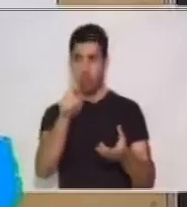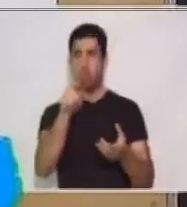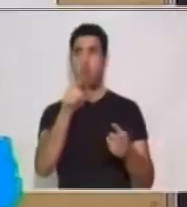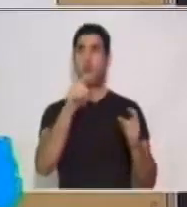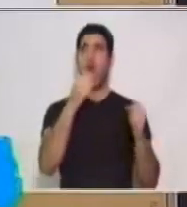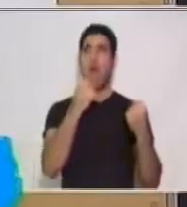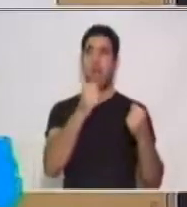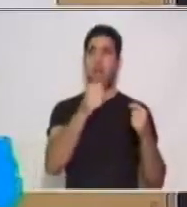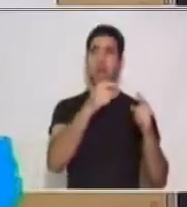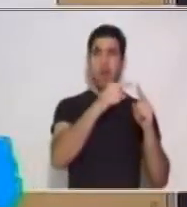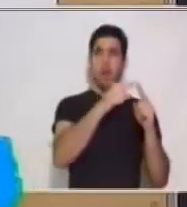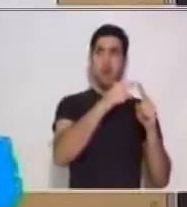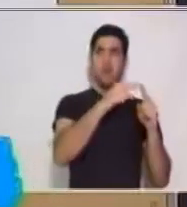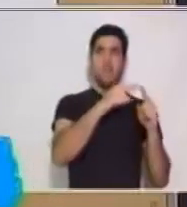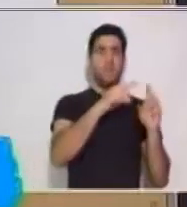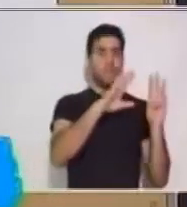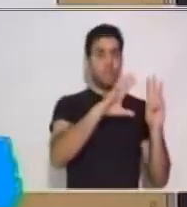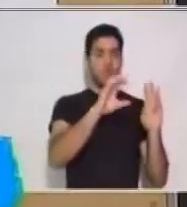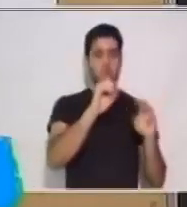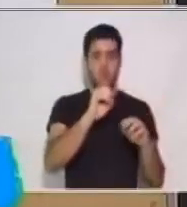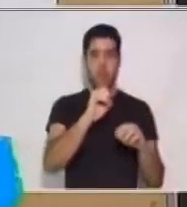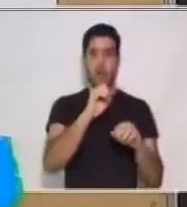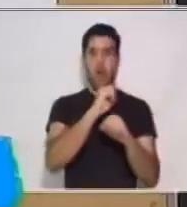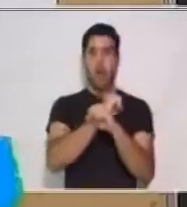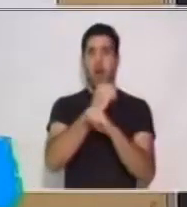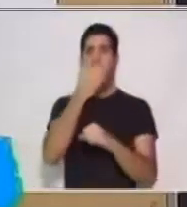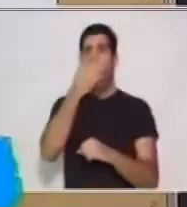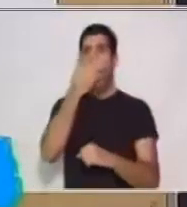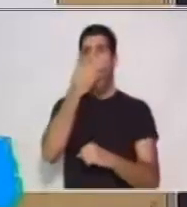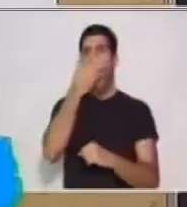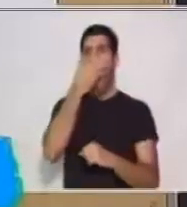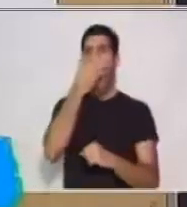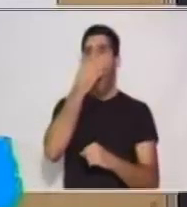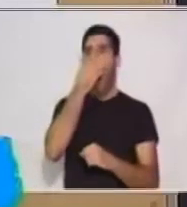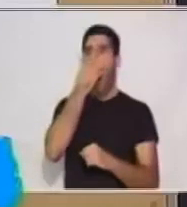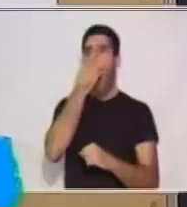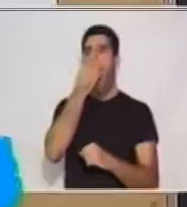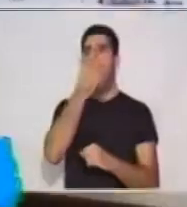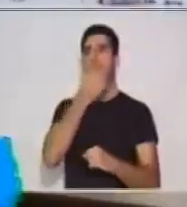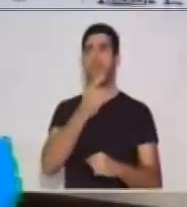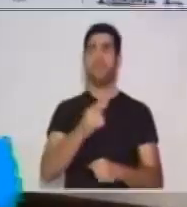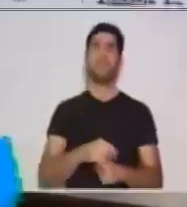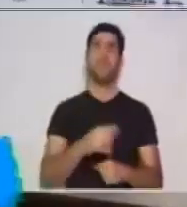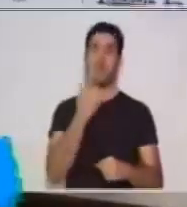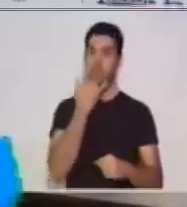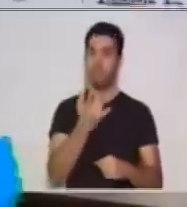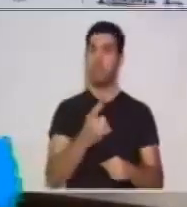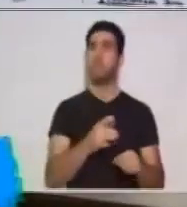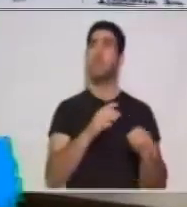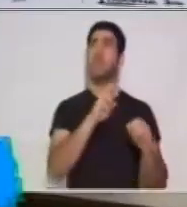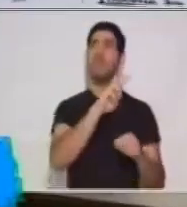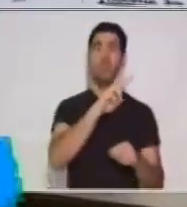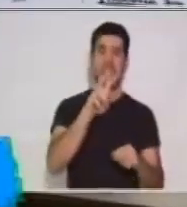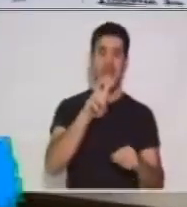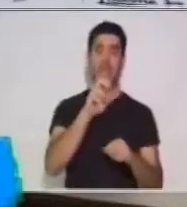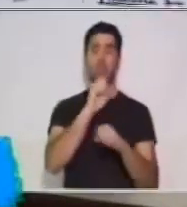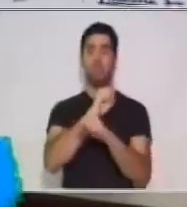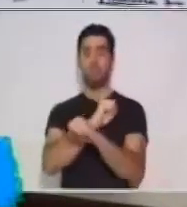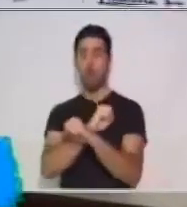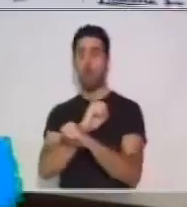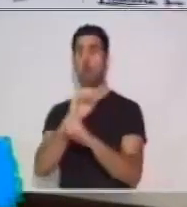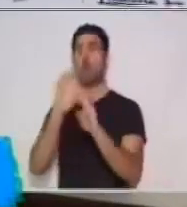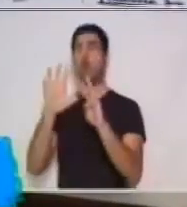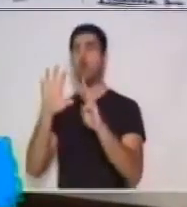número y multiplico 80 por el 200 por 80 y luego